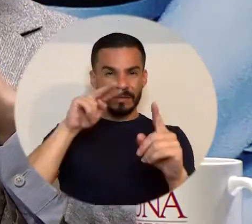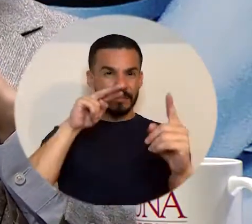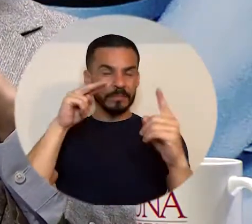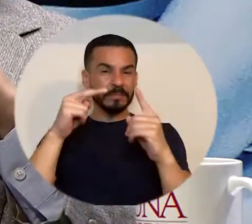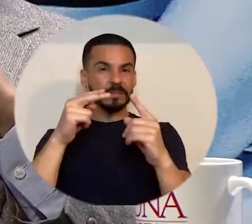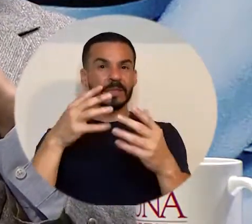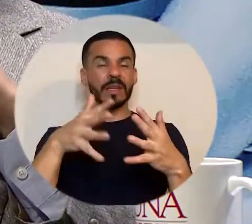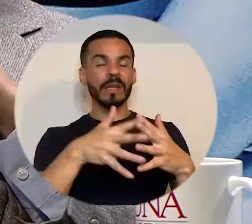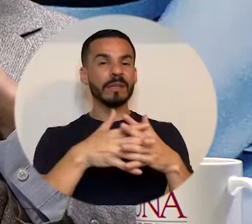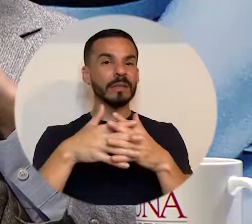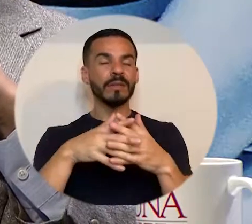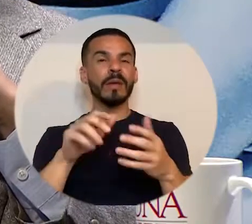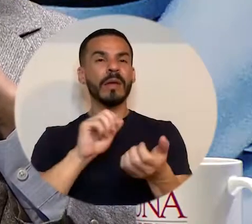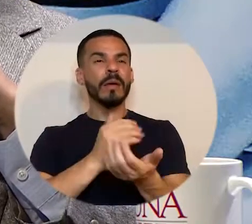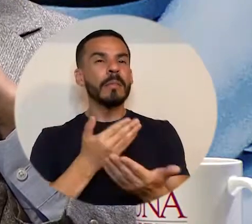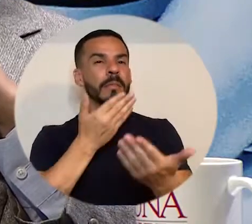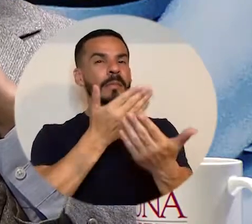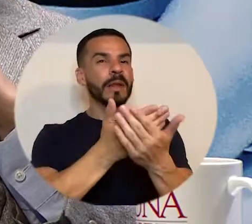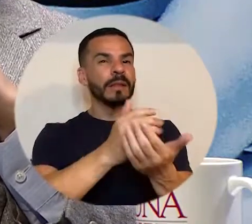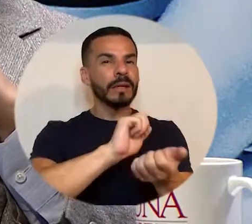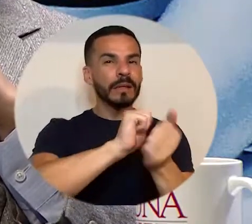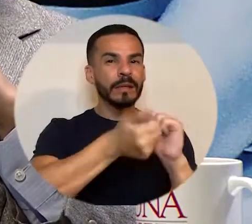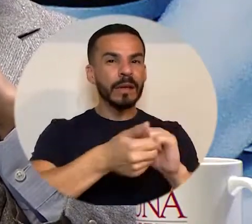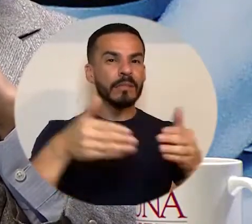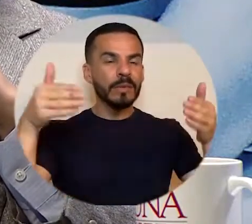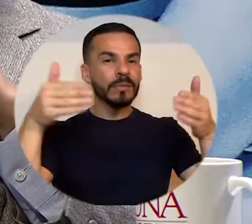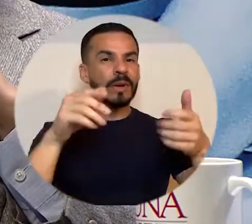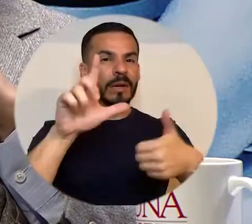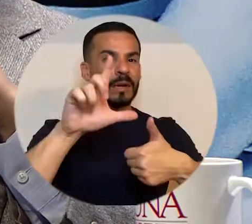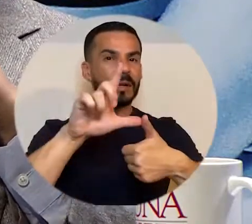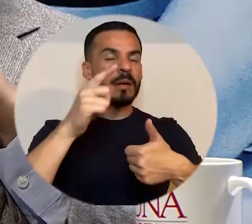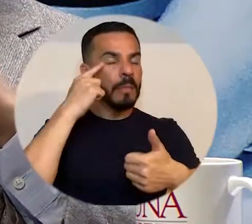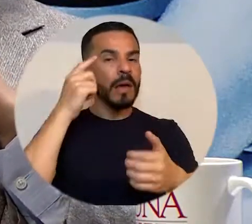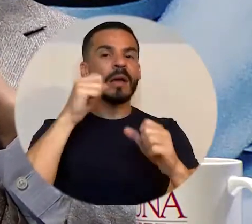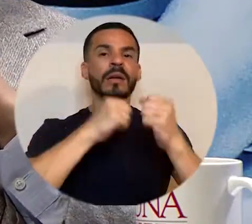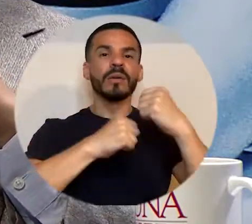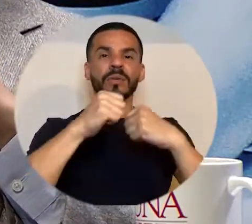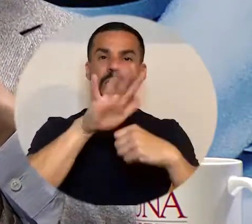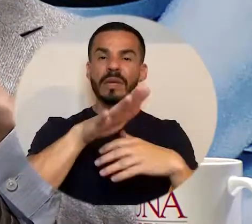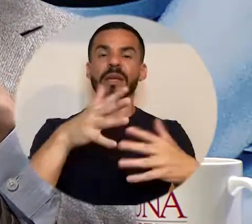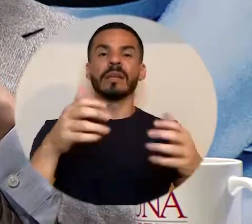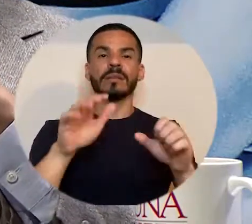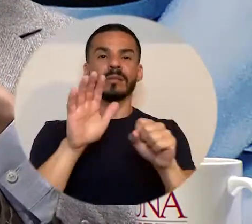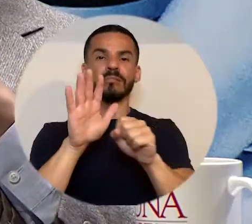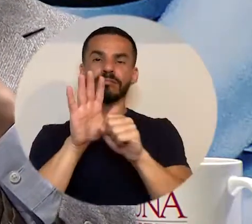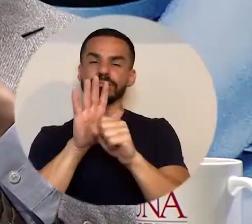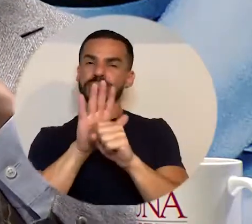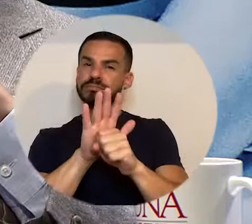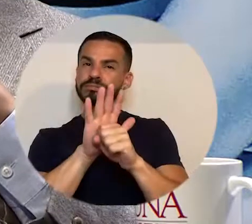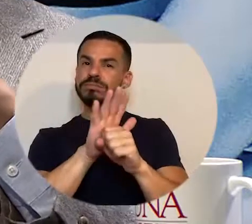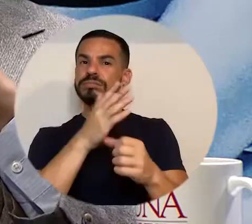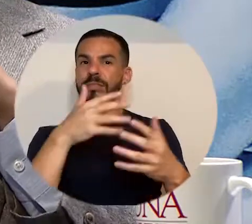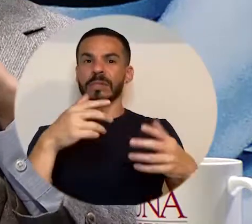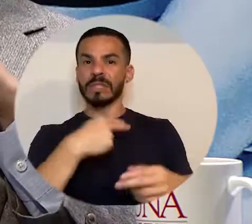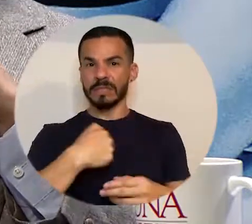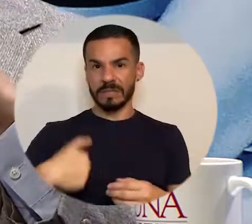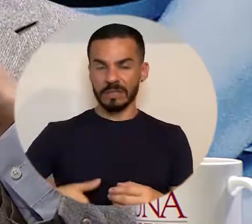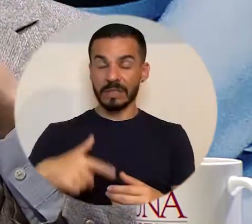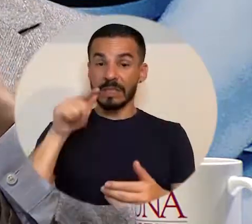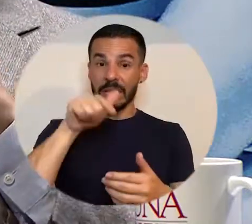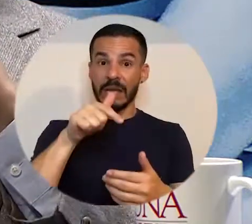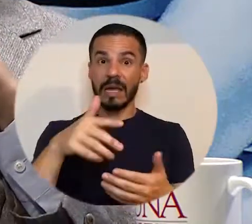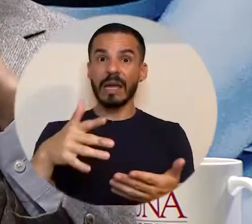esa lógica, los Estados Unidos deben replantear su política hacia América Latina para construir esa contención a China.